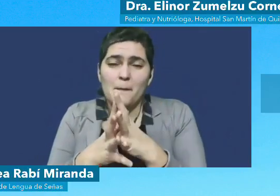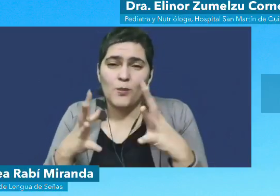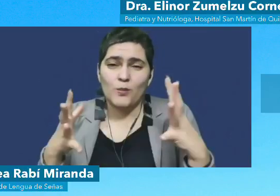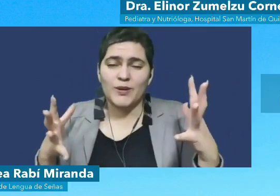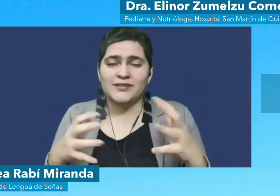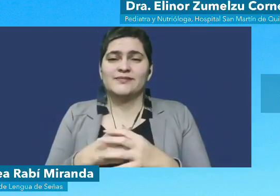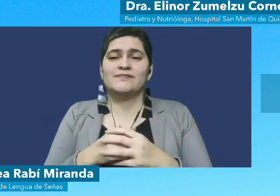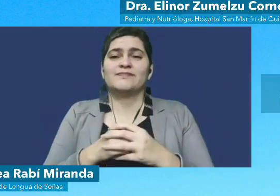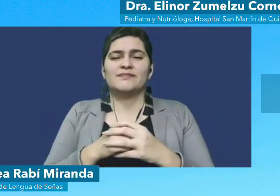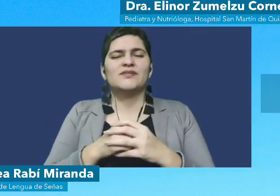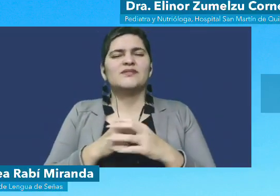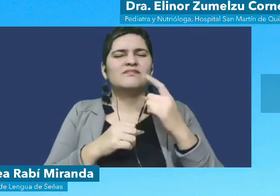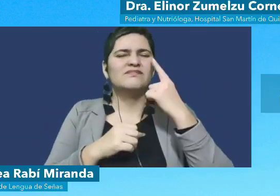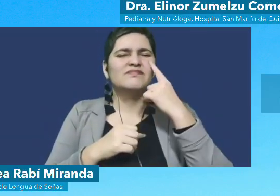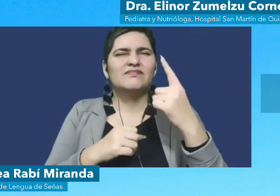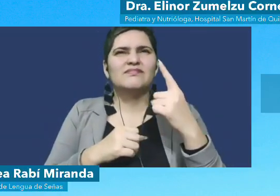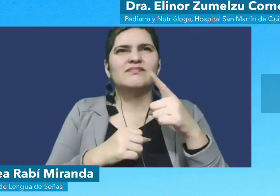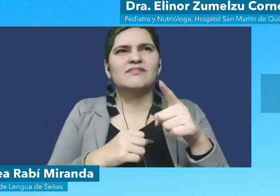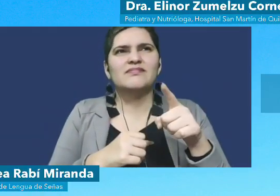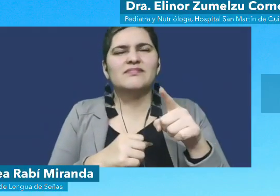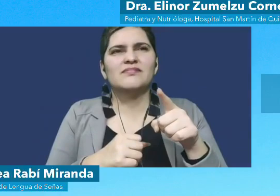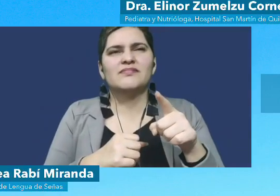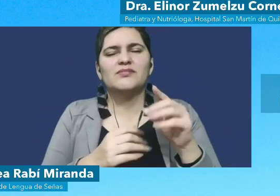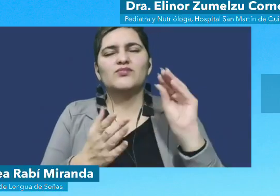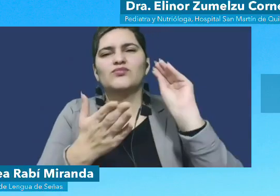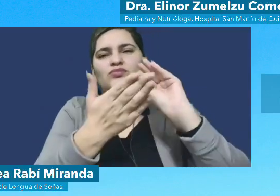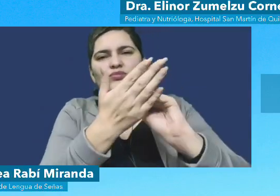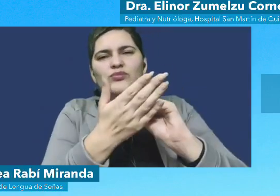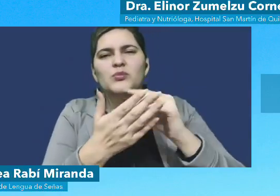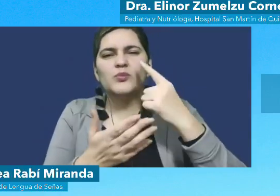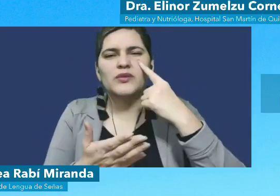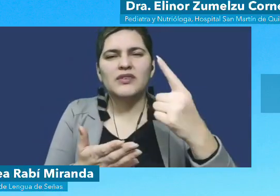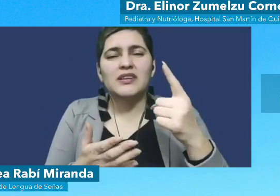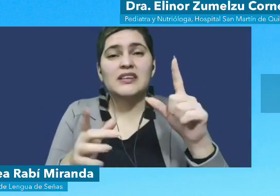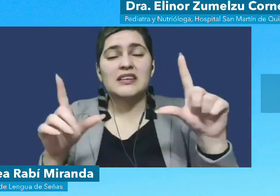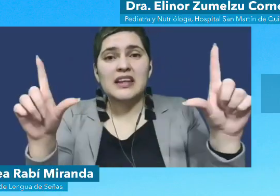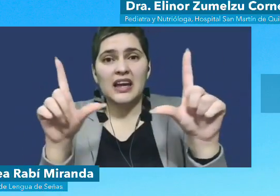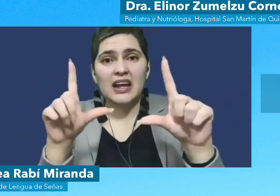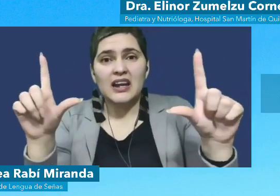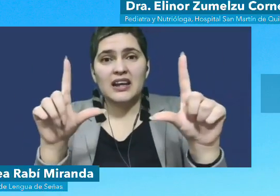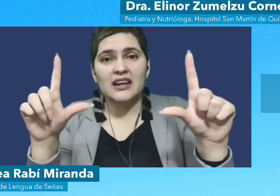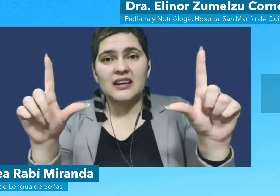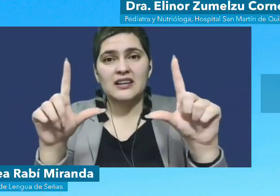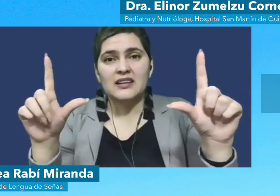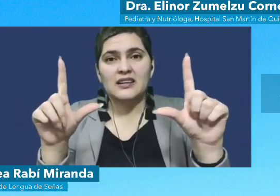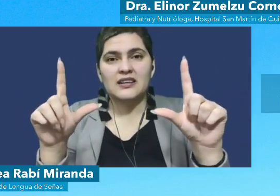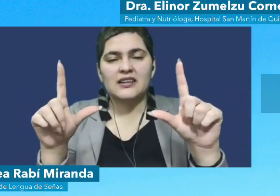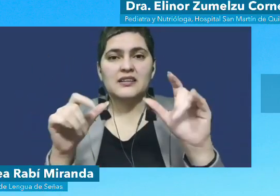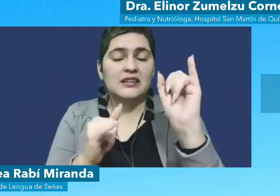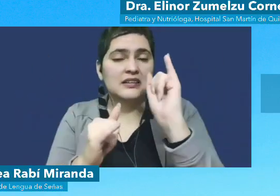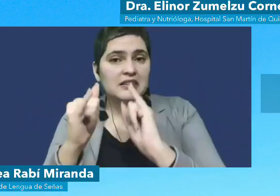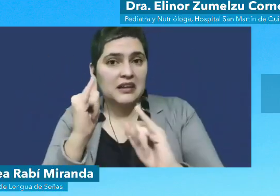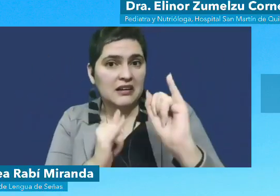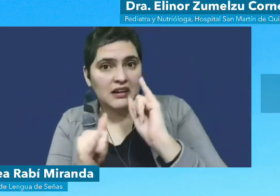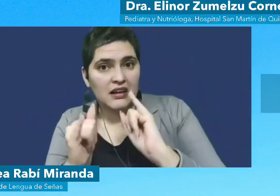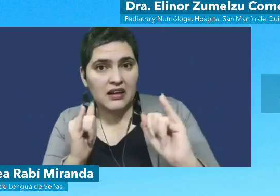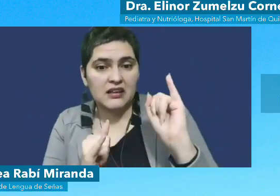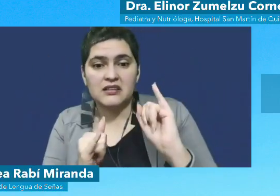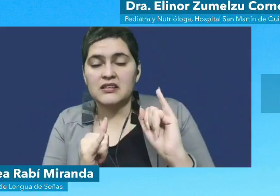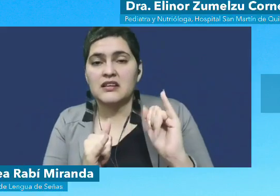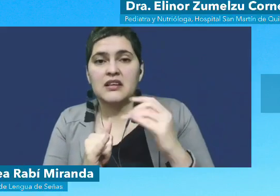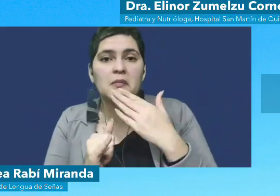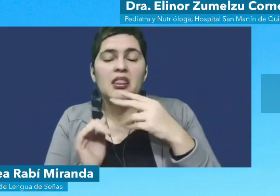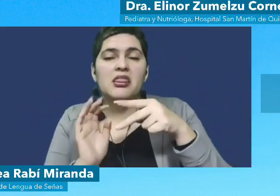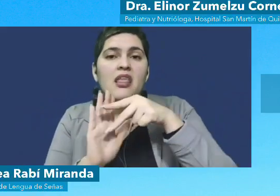en ¿cómo se llama? En lo que ve uno en la tele, en internet, ¿no es cierto? Y en Netflix, y todas las cosas